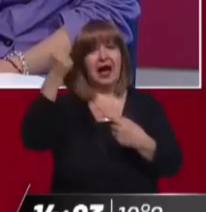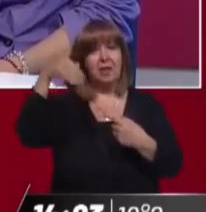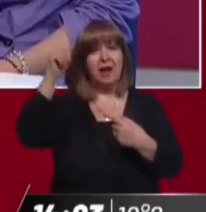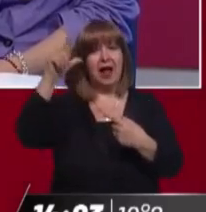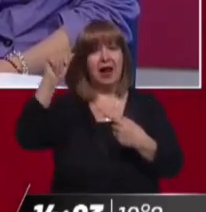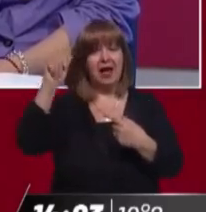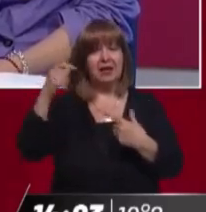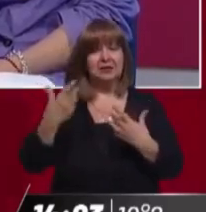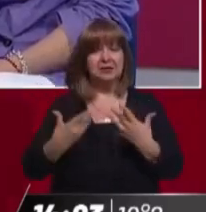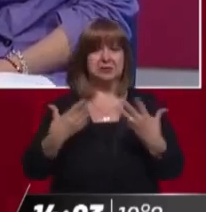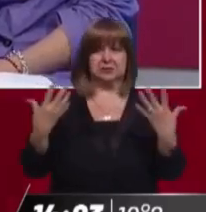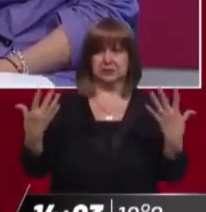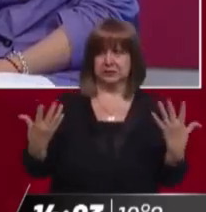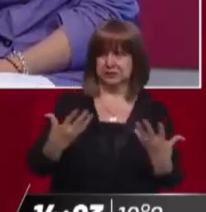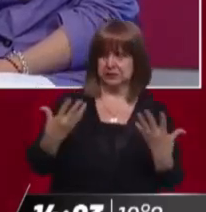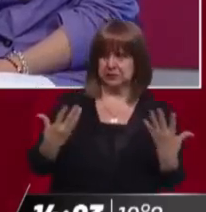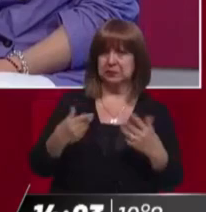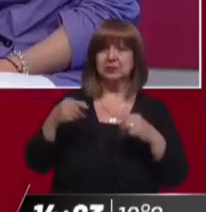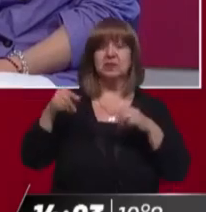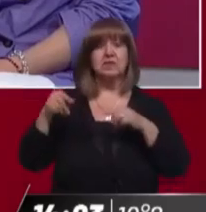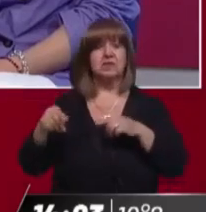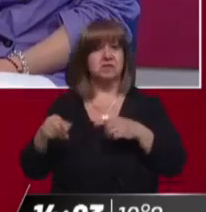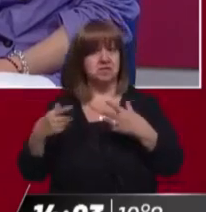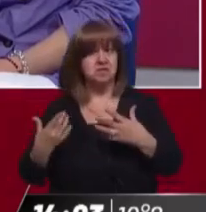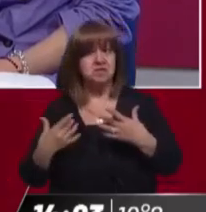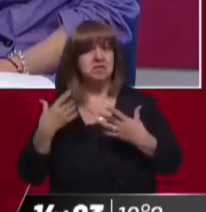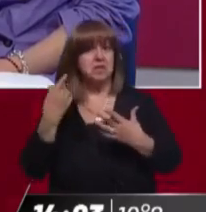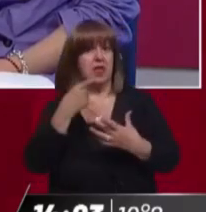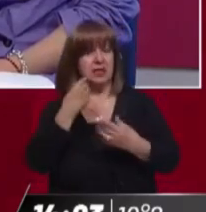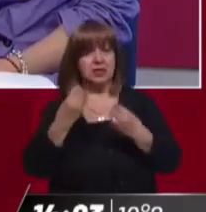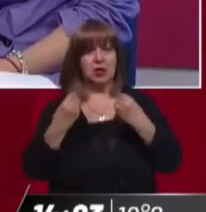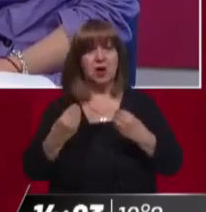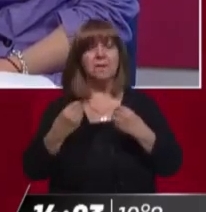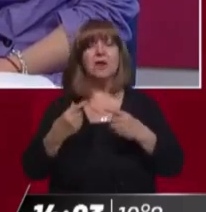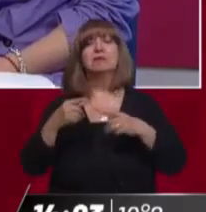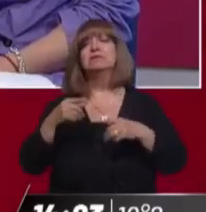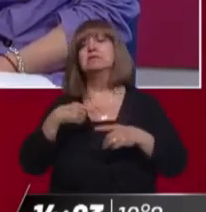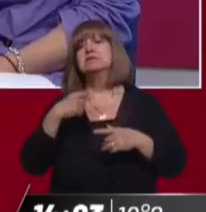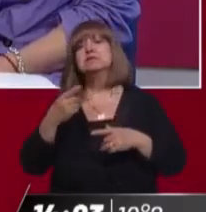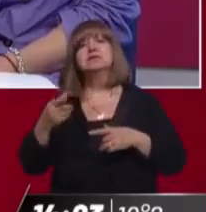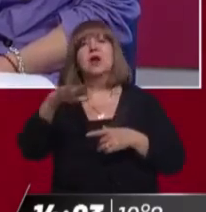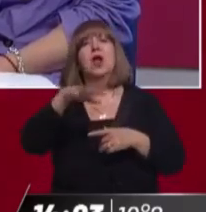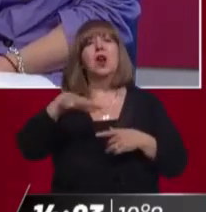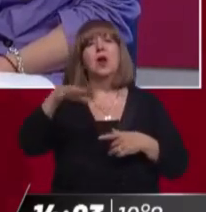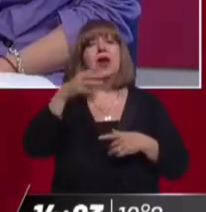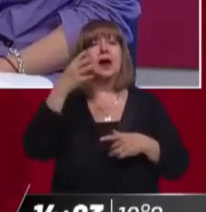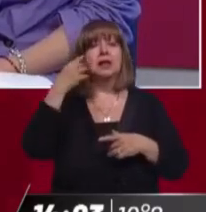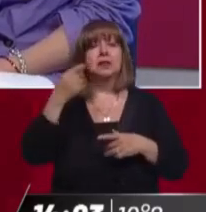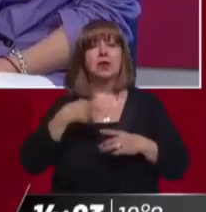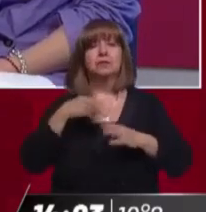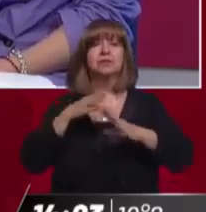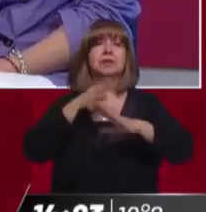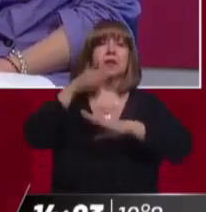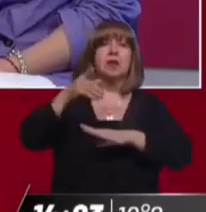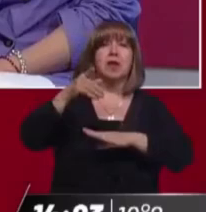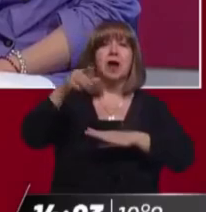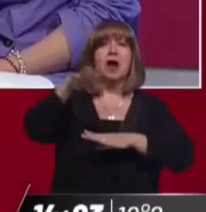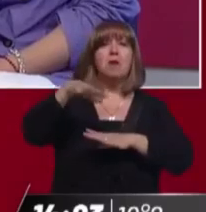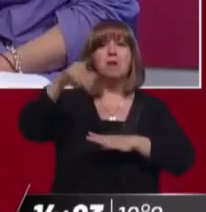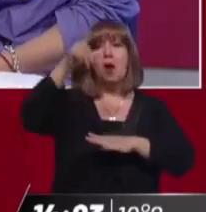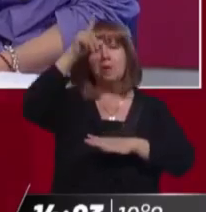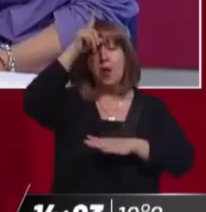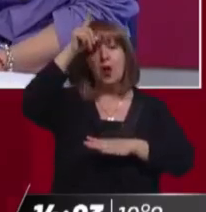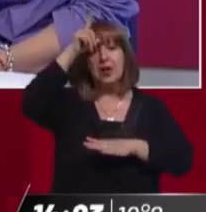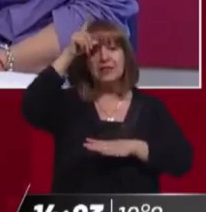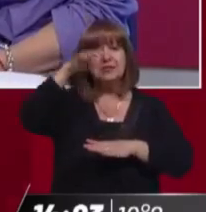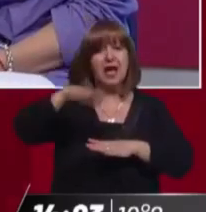que el jefe de policía de Springfield Ohio saliera a desmentir esta información diciendo que jamás hubo una denuncia